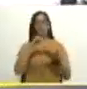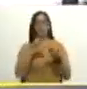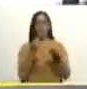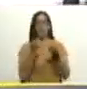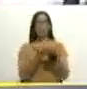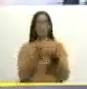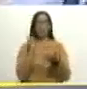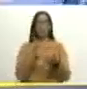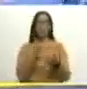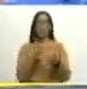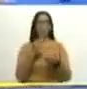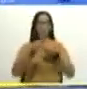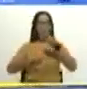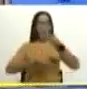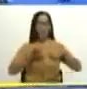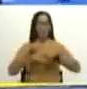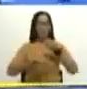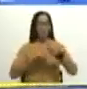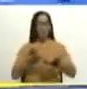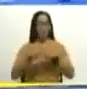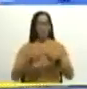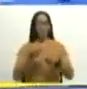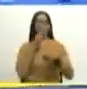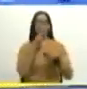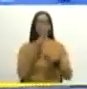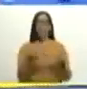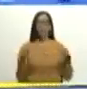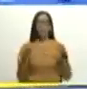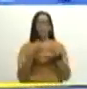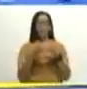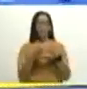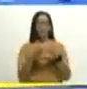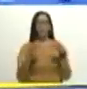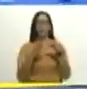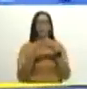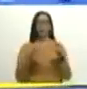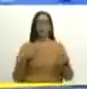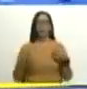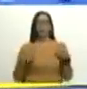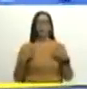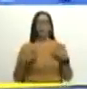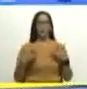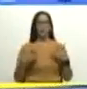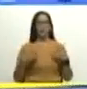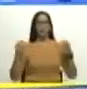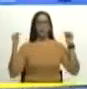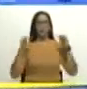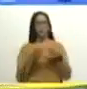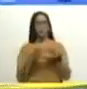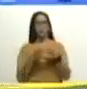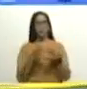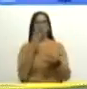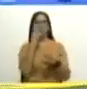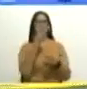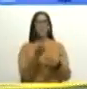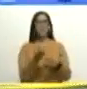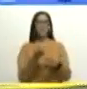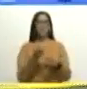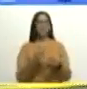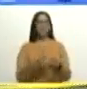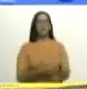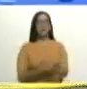debe preparar sendas delegaciones para todos los eventos. Y este Consejo de